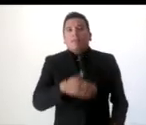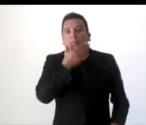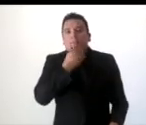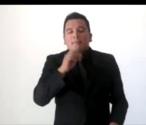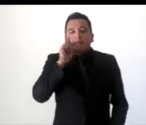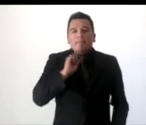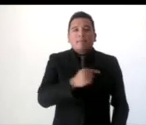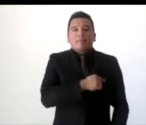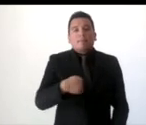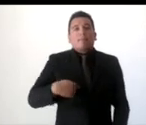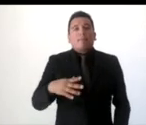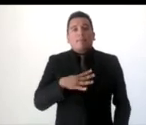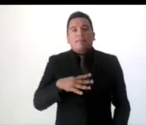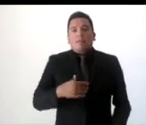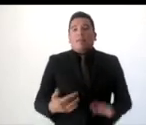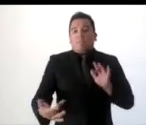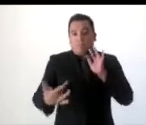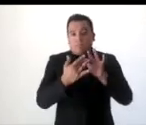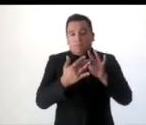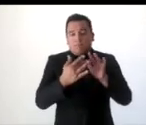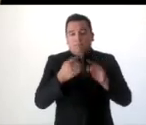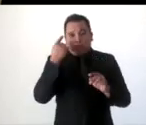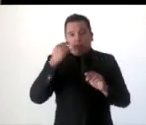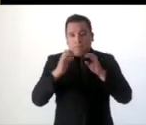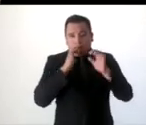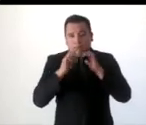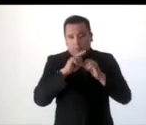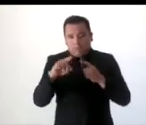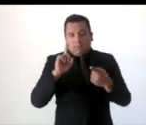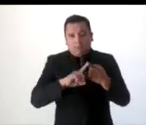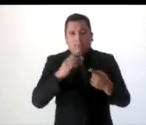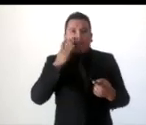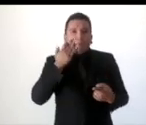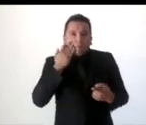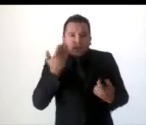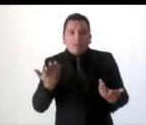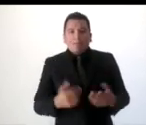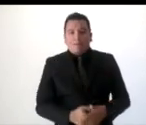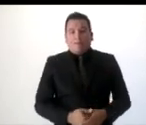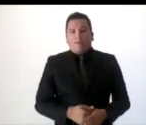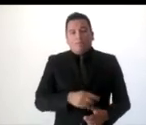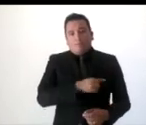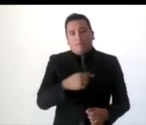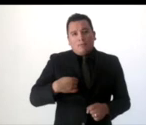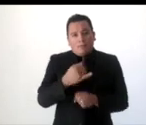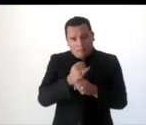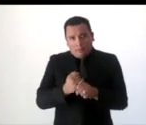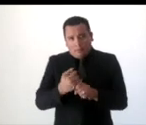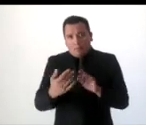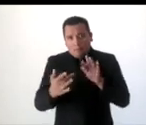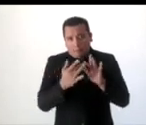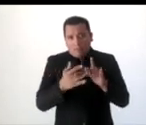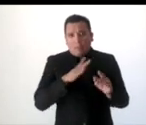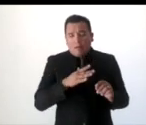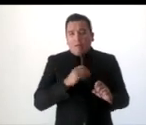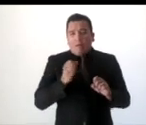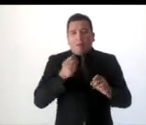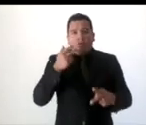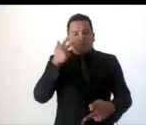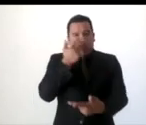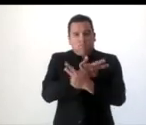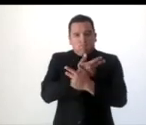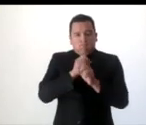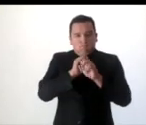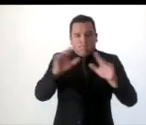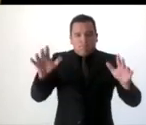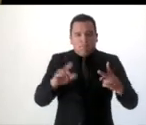Amigas, tenemos varias vías de contacto para tener comunicación con usted. Tenemos el Facebook, le invitamos a que nos siga también por las transmisiones.